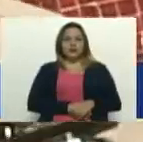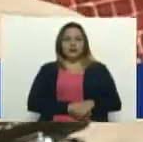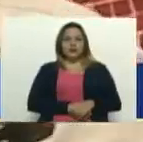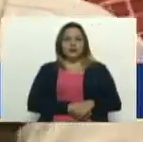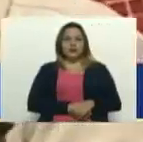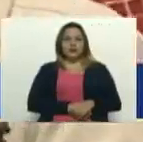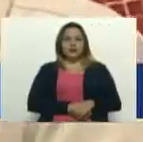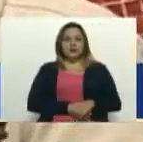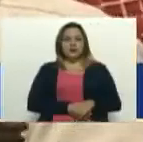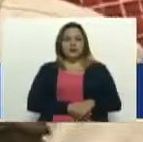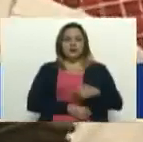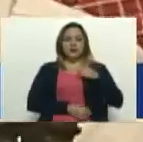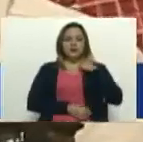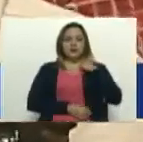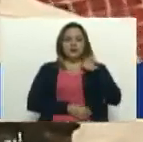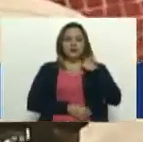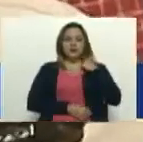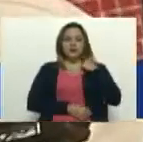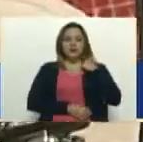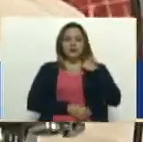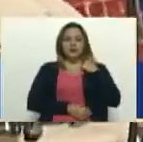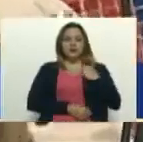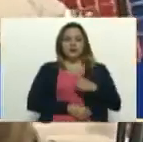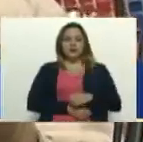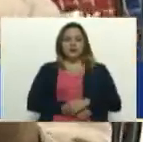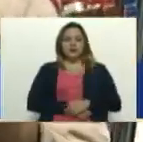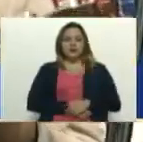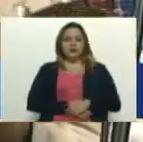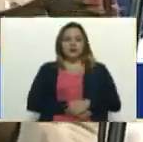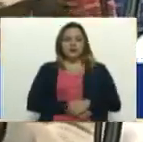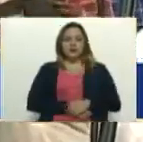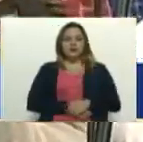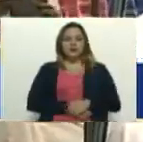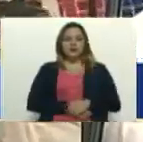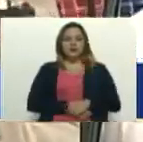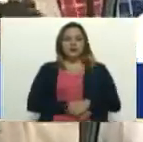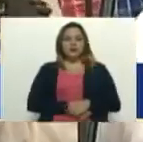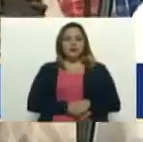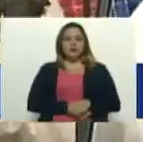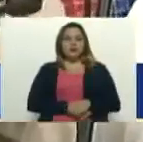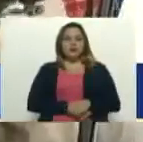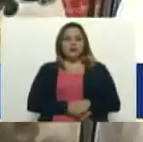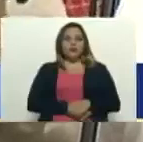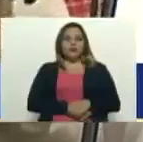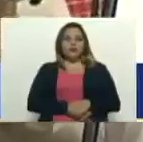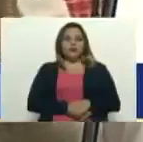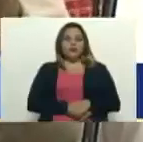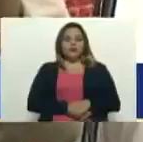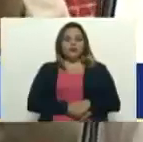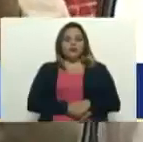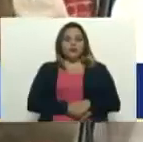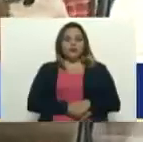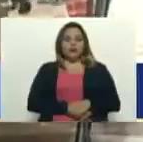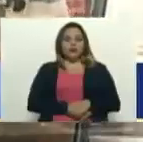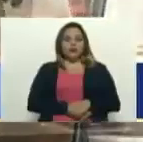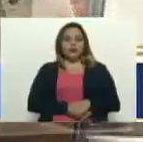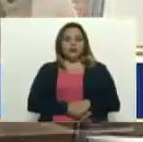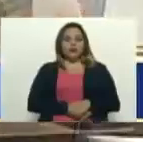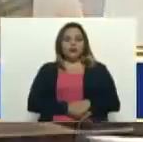los contentos. Se fue Bolívar ayer, pero hoy viene de regreso. Vámonos para